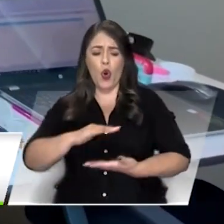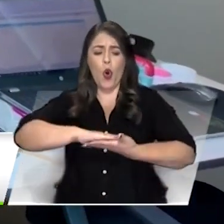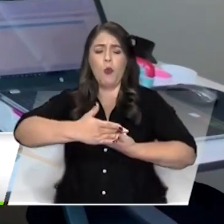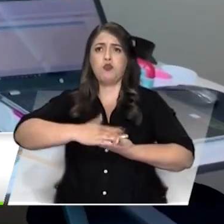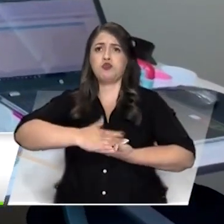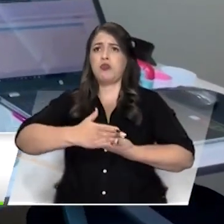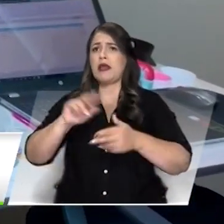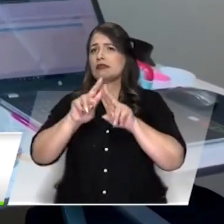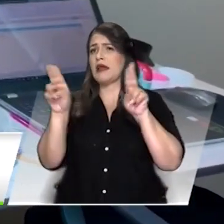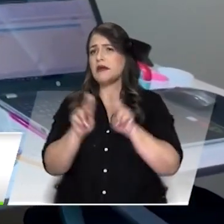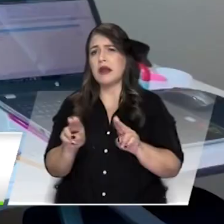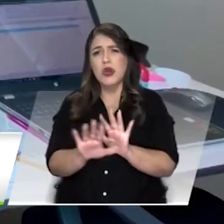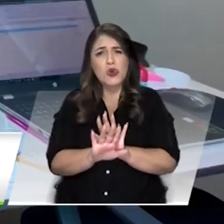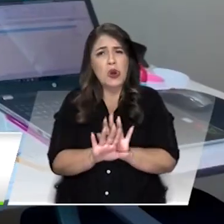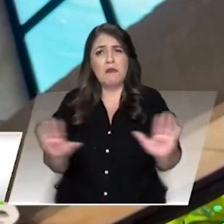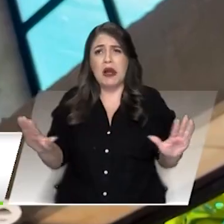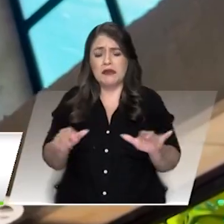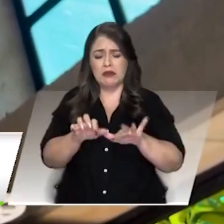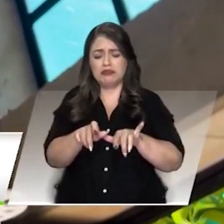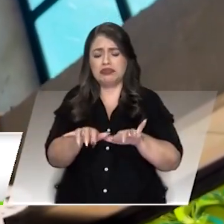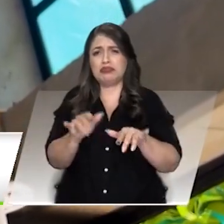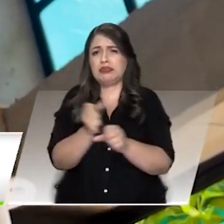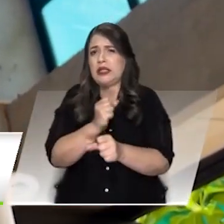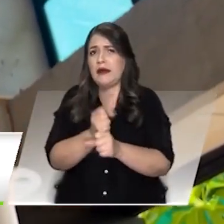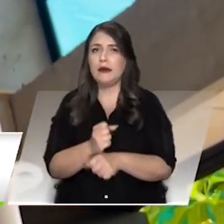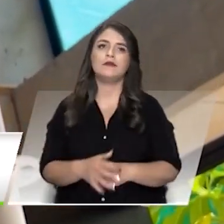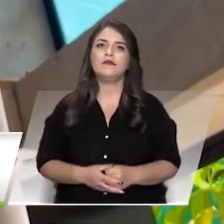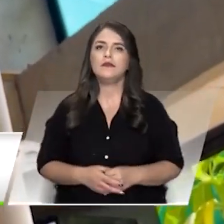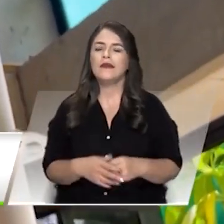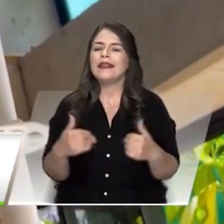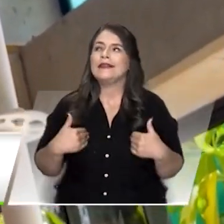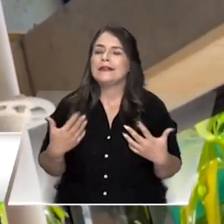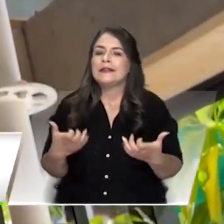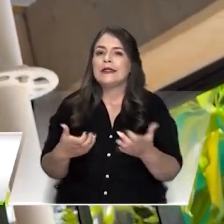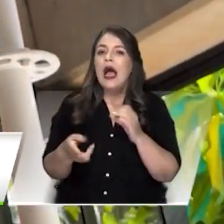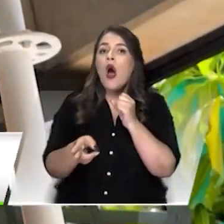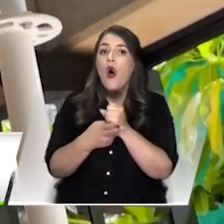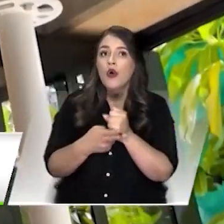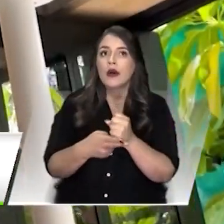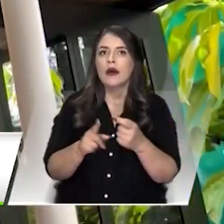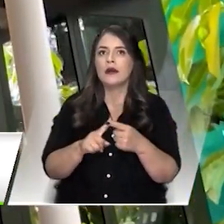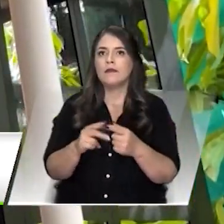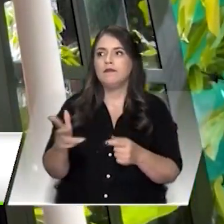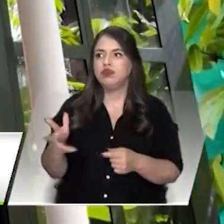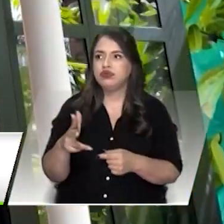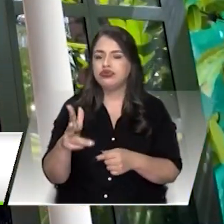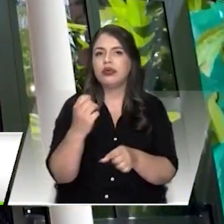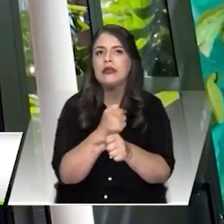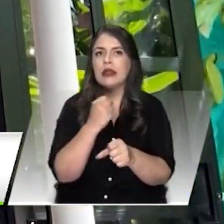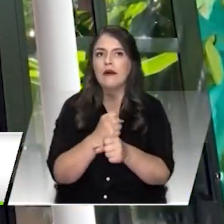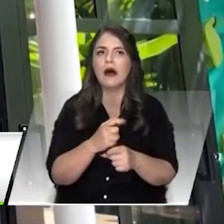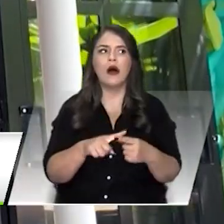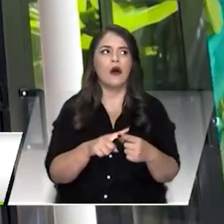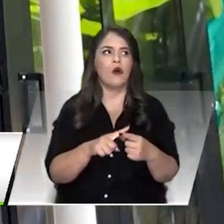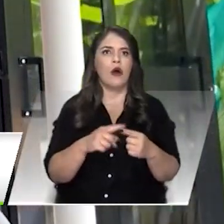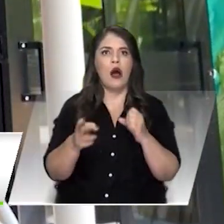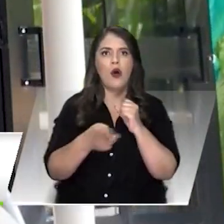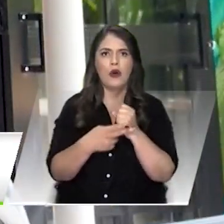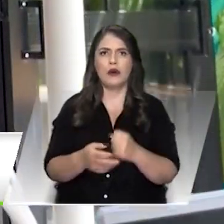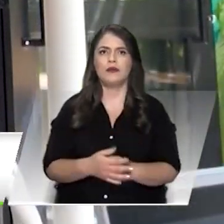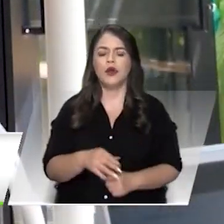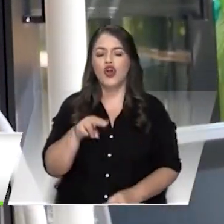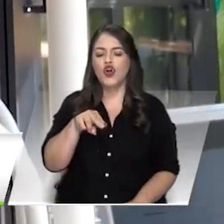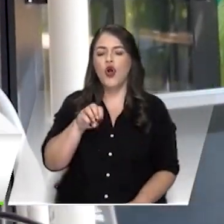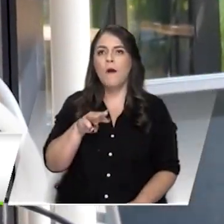y conexión a internet para poder trabajar. De hecho, buscan ahorrar gastos y viajar mientras laboran. Por eso los llaman